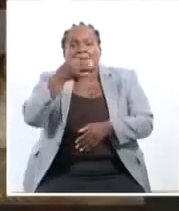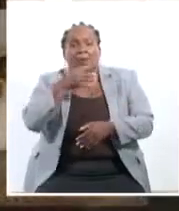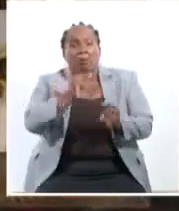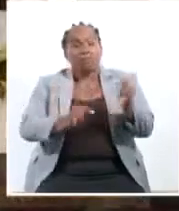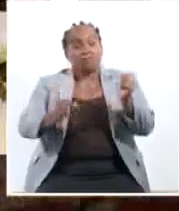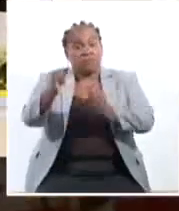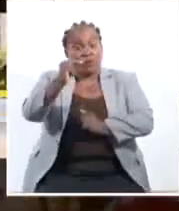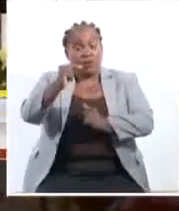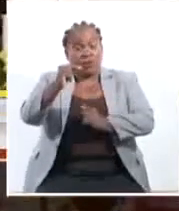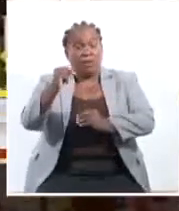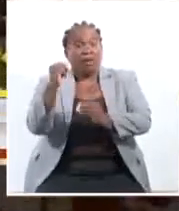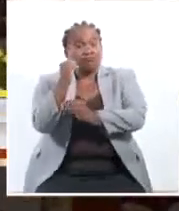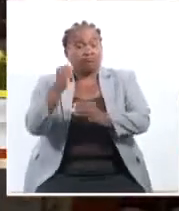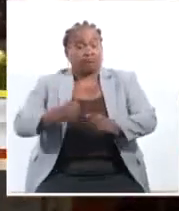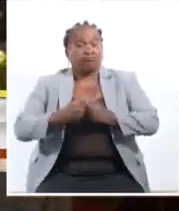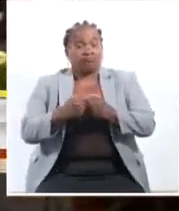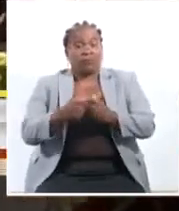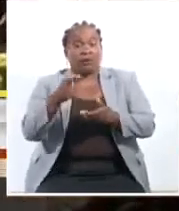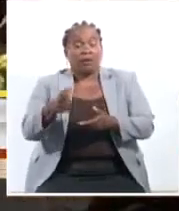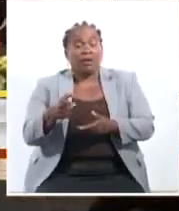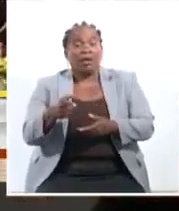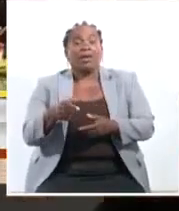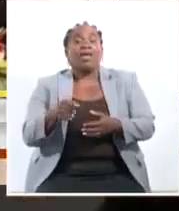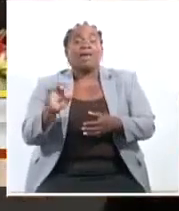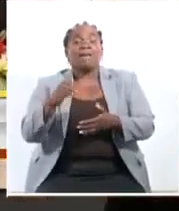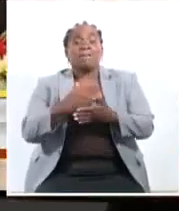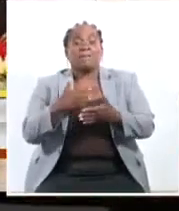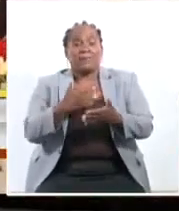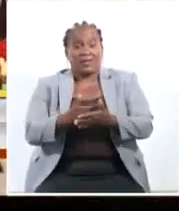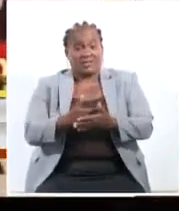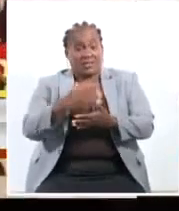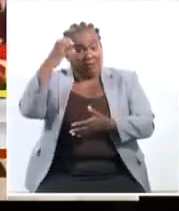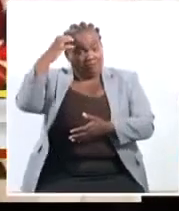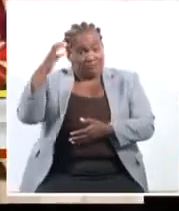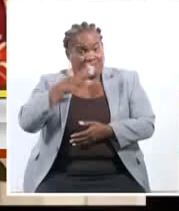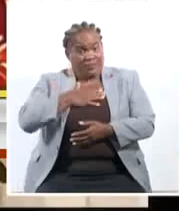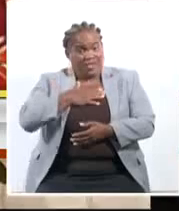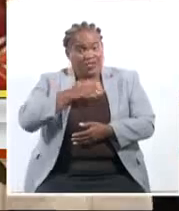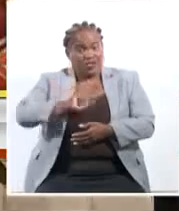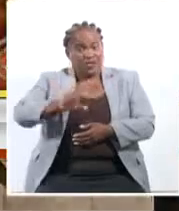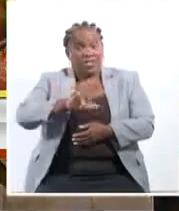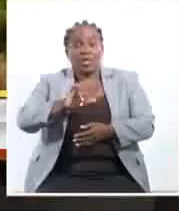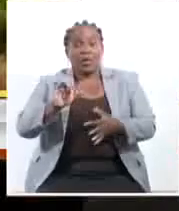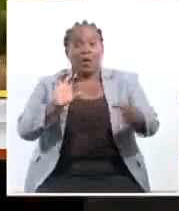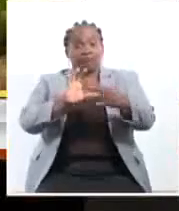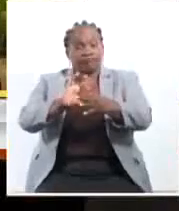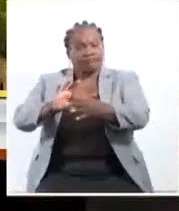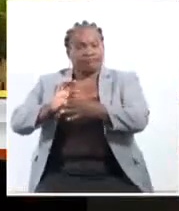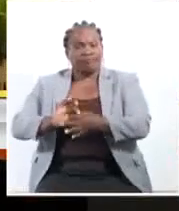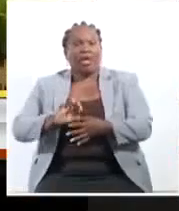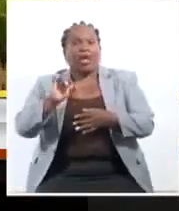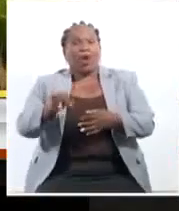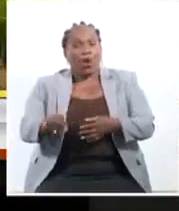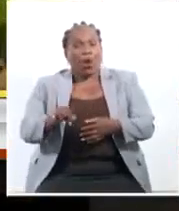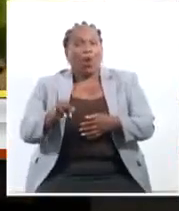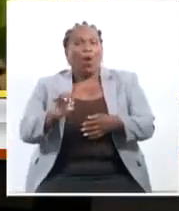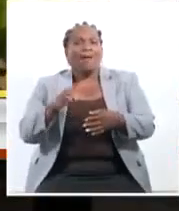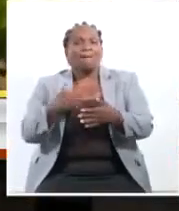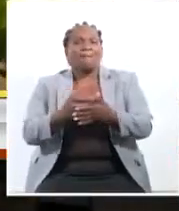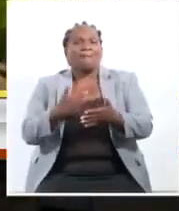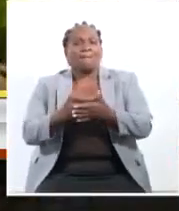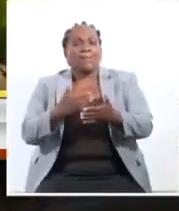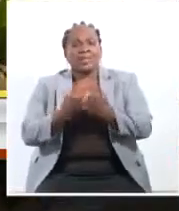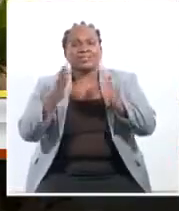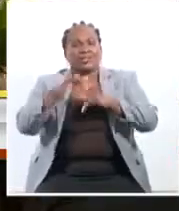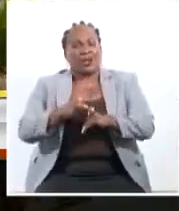prioridad consolidar el papel rector de la empresa Estatal socialista así como su encadenamiento con las pequeñas y medianas empresas no